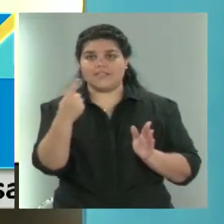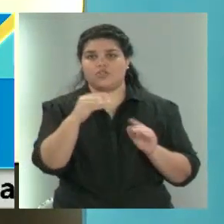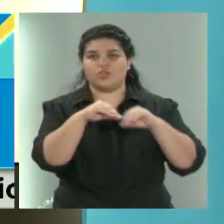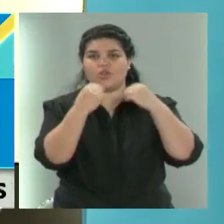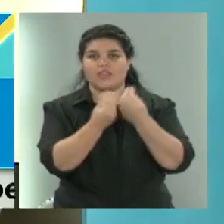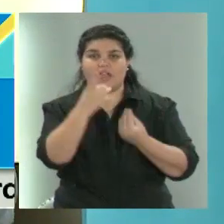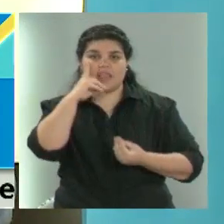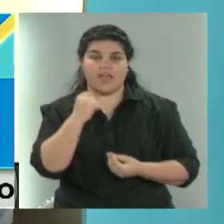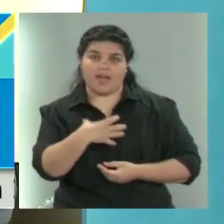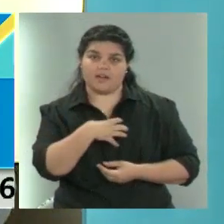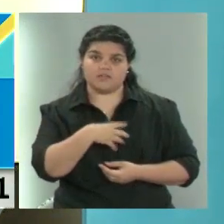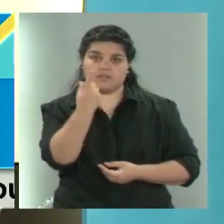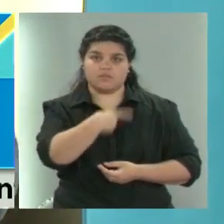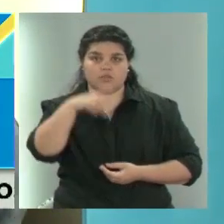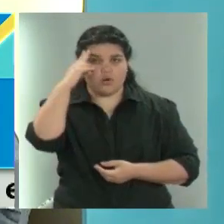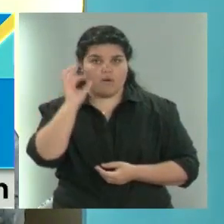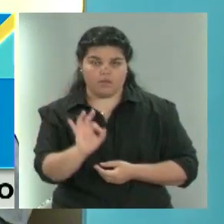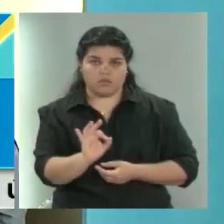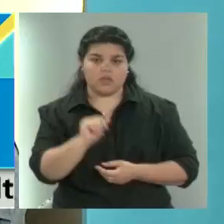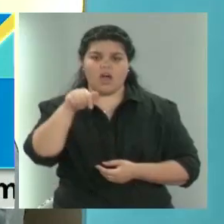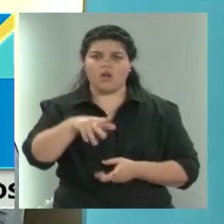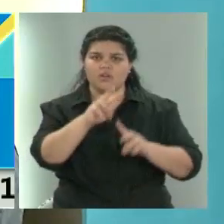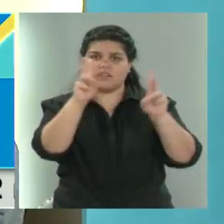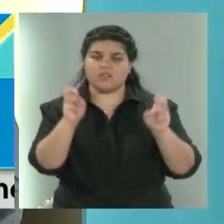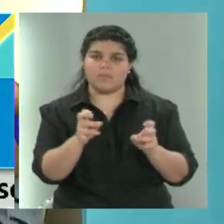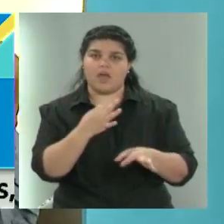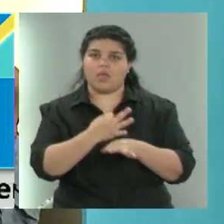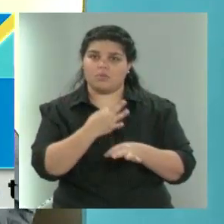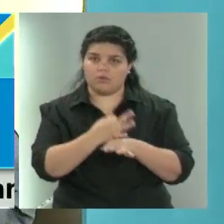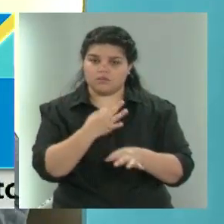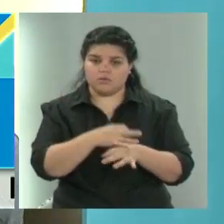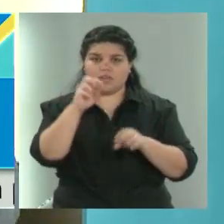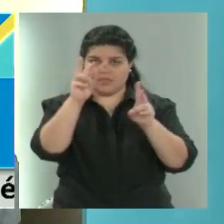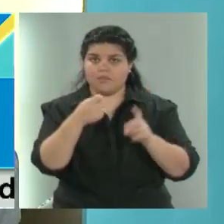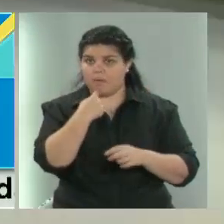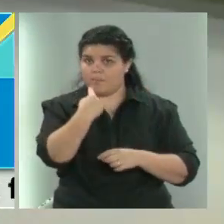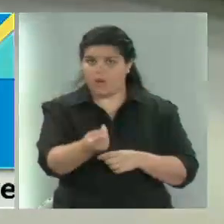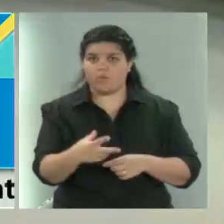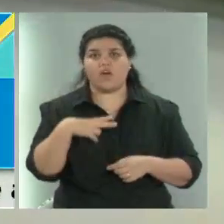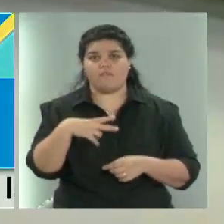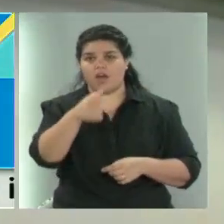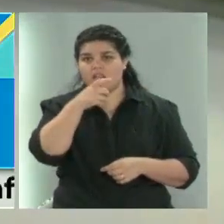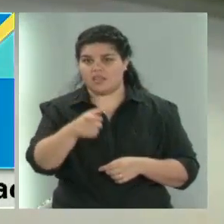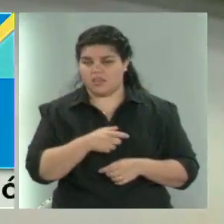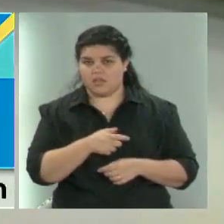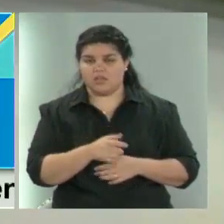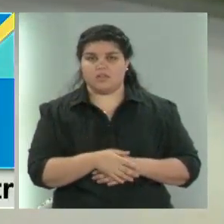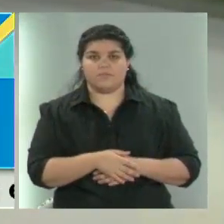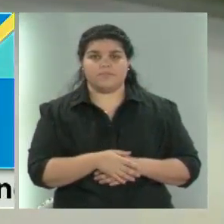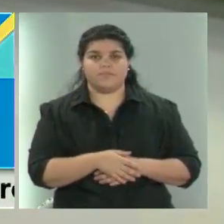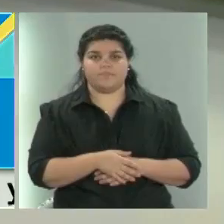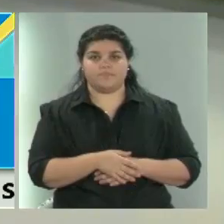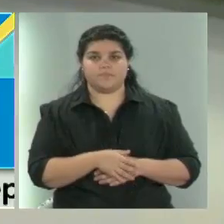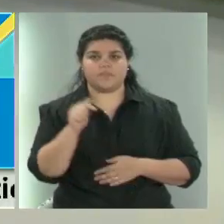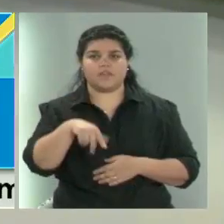días. Hoy el debate también es sobre la educación y puntualmente esa era una de las preguntas que había quedado en el bloque anterior, que tenía que ver acerca